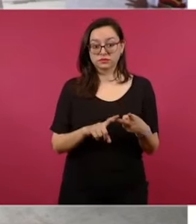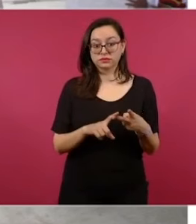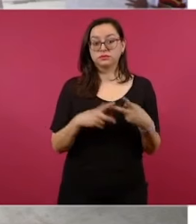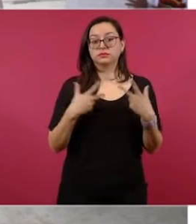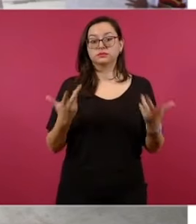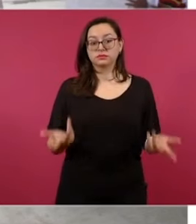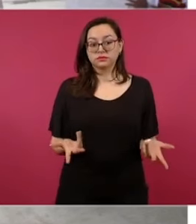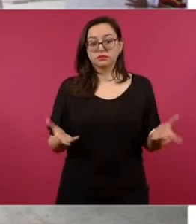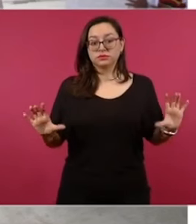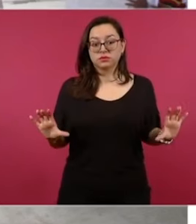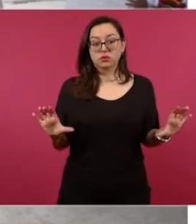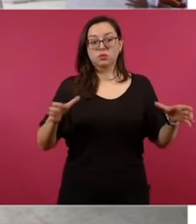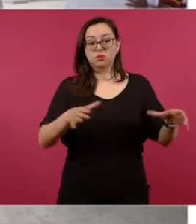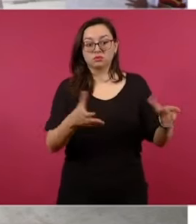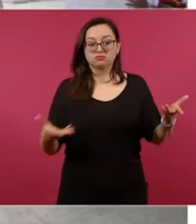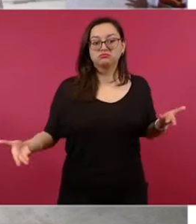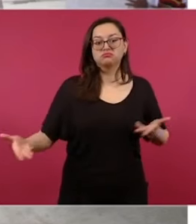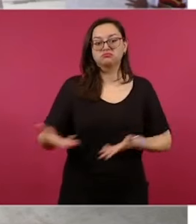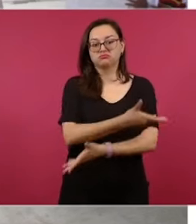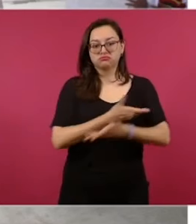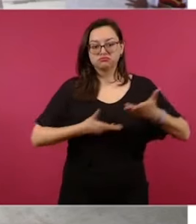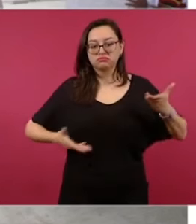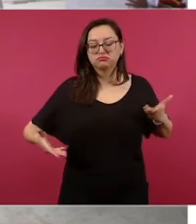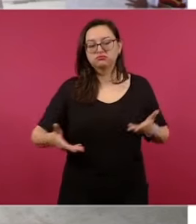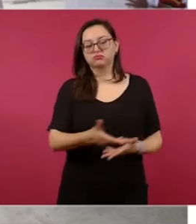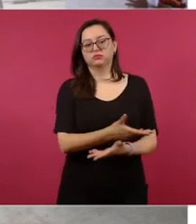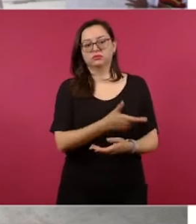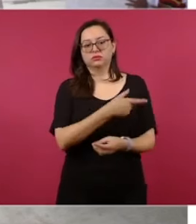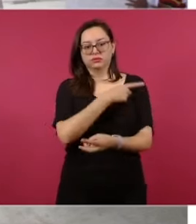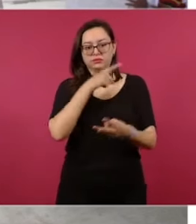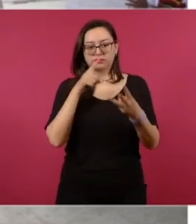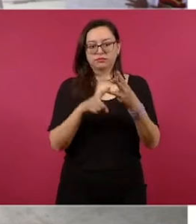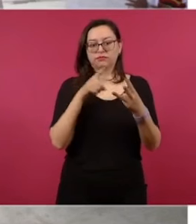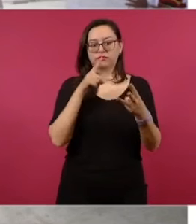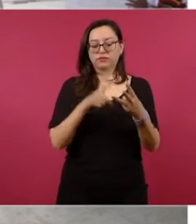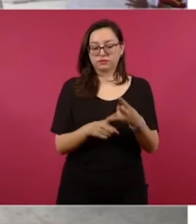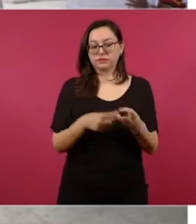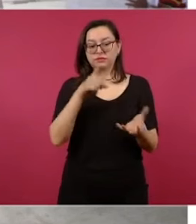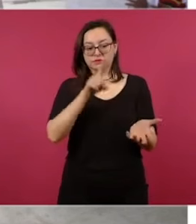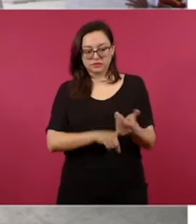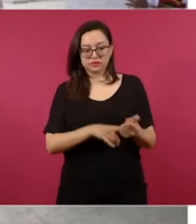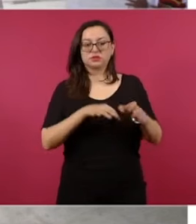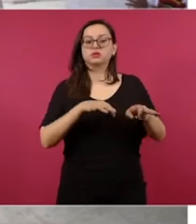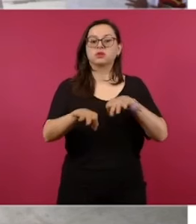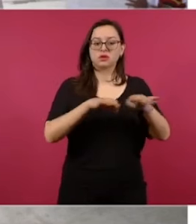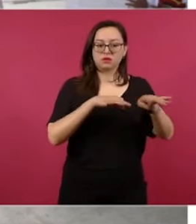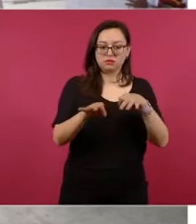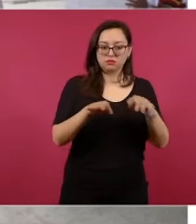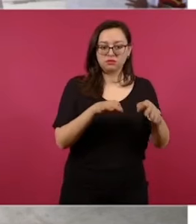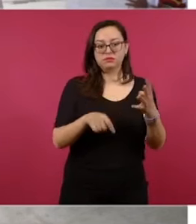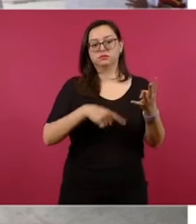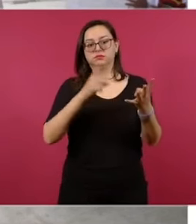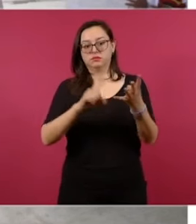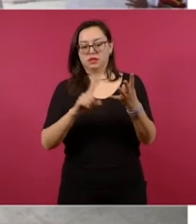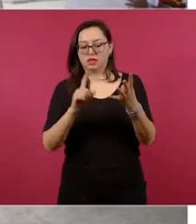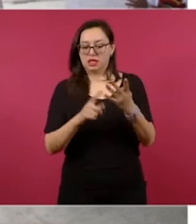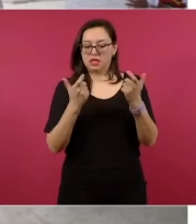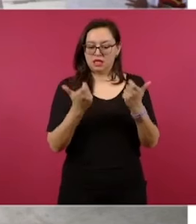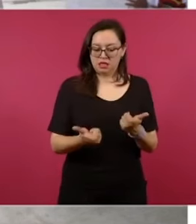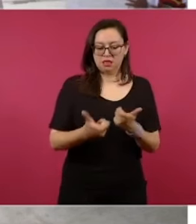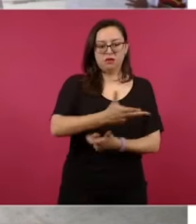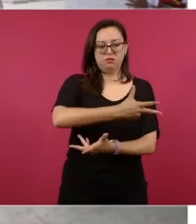la comunidad, favorecer el trabajo colectivo de la misma de la comunidad e impulsar la economía